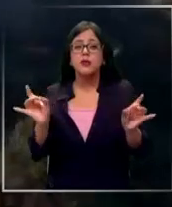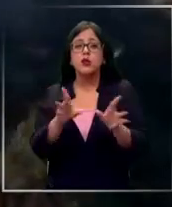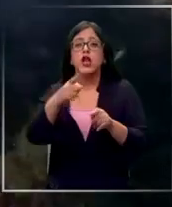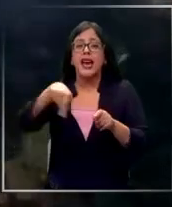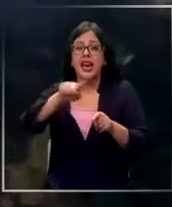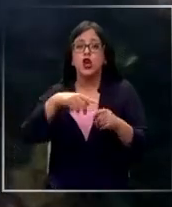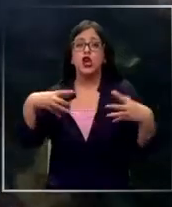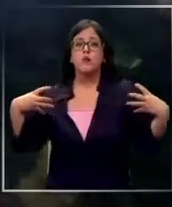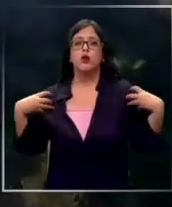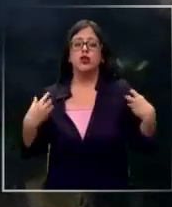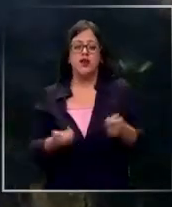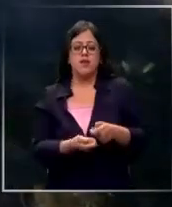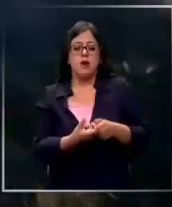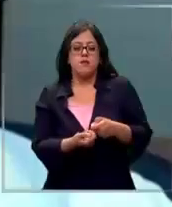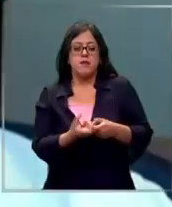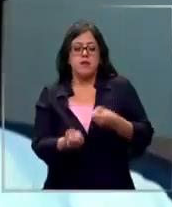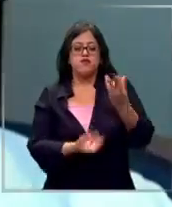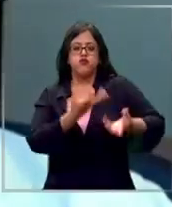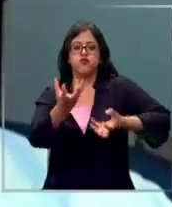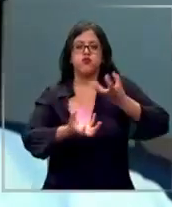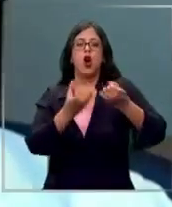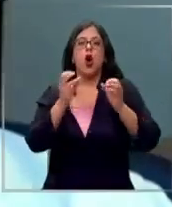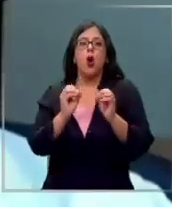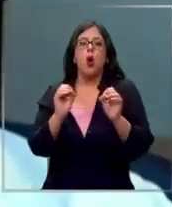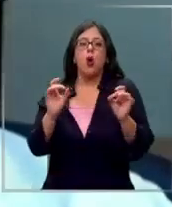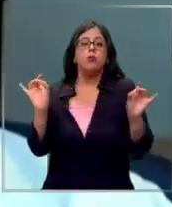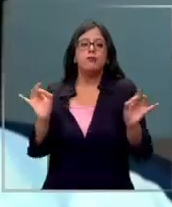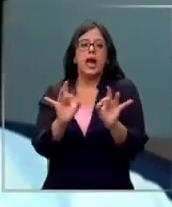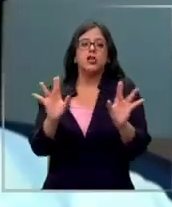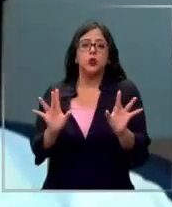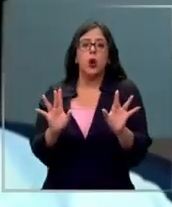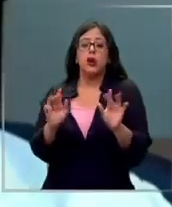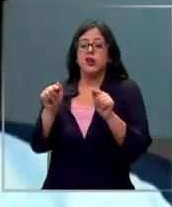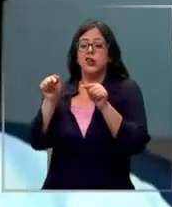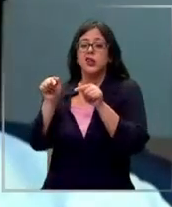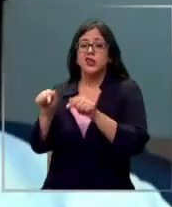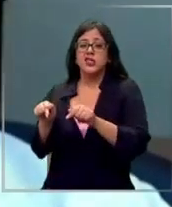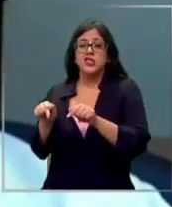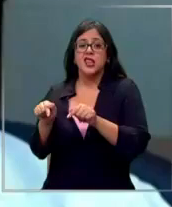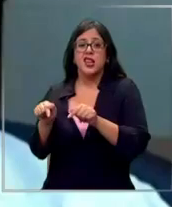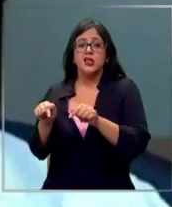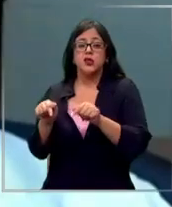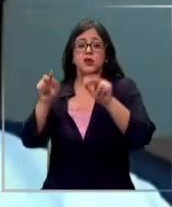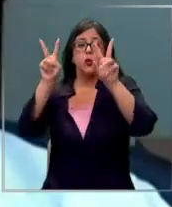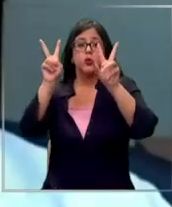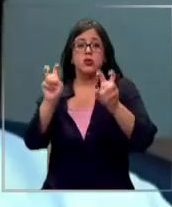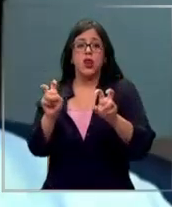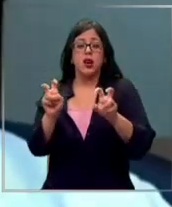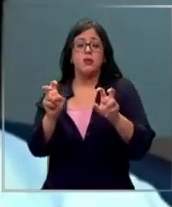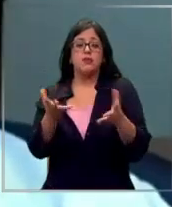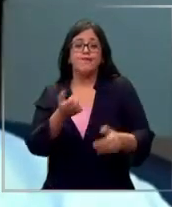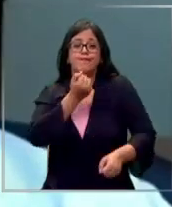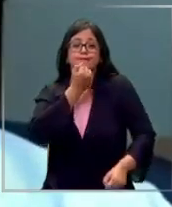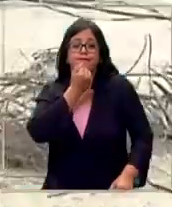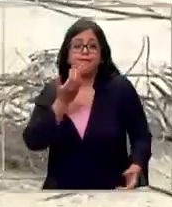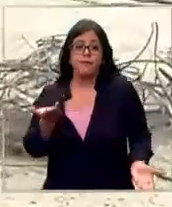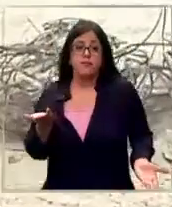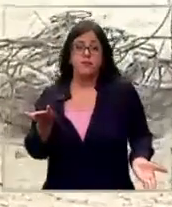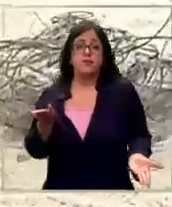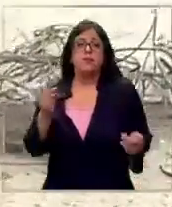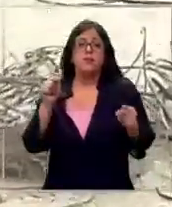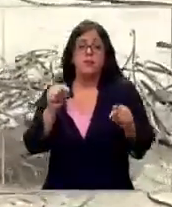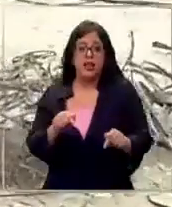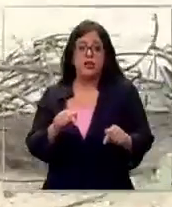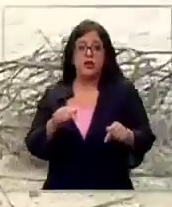causaron intencionalmente o no el fuego. Si fue un acto negligente o imprudente, bueno, eso es lo que